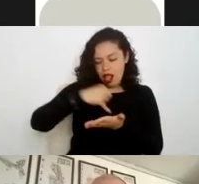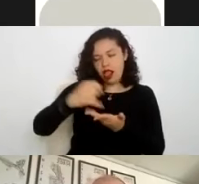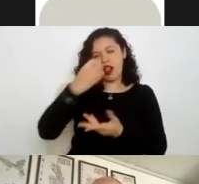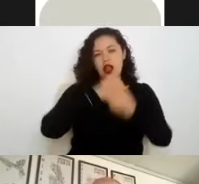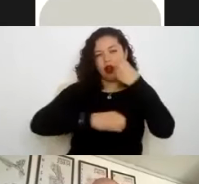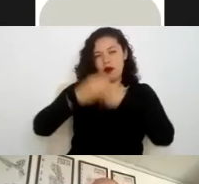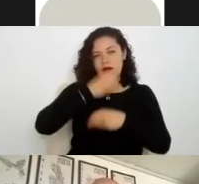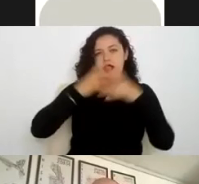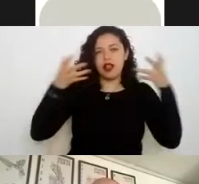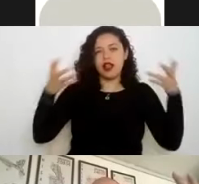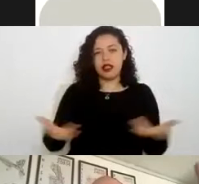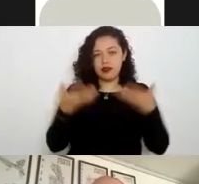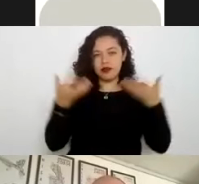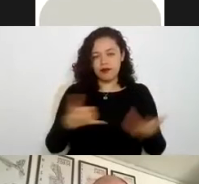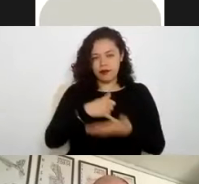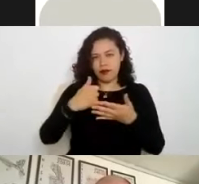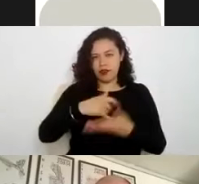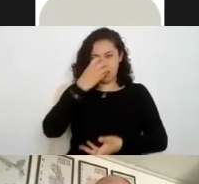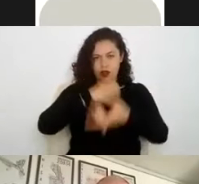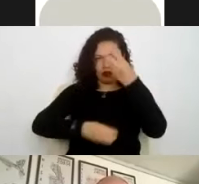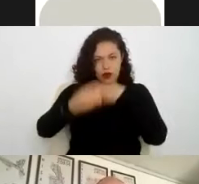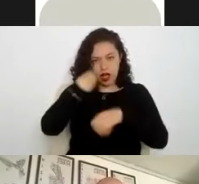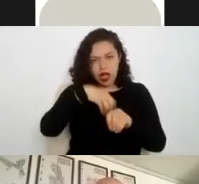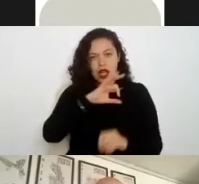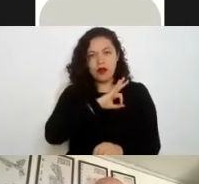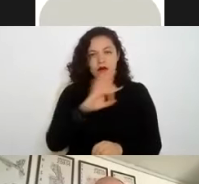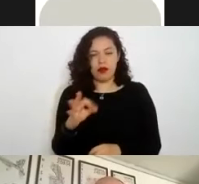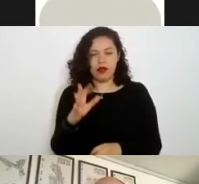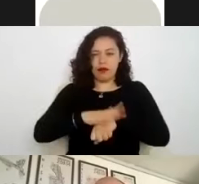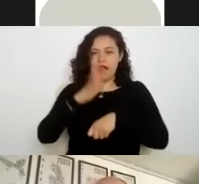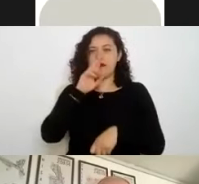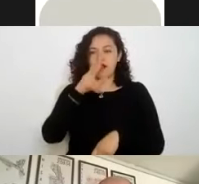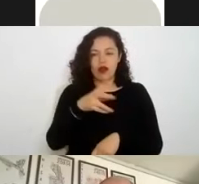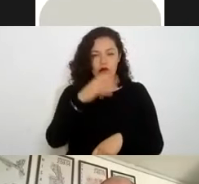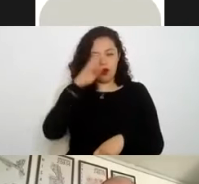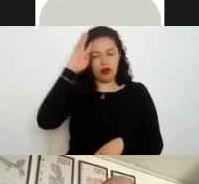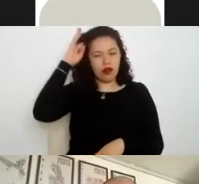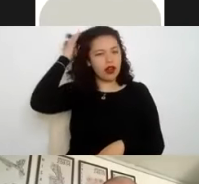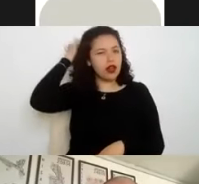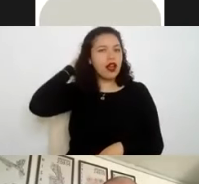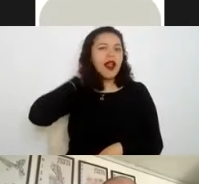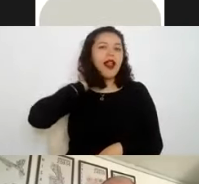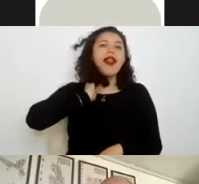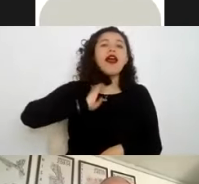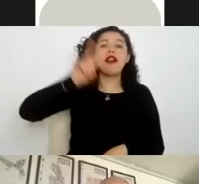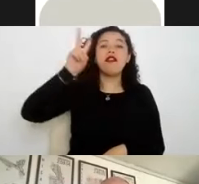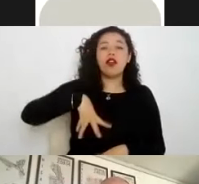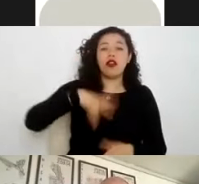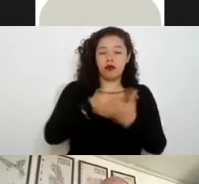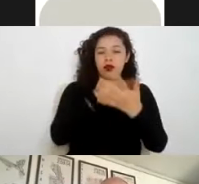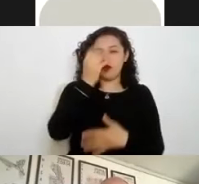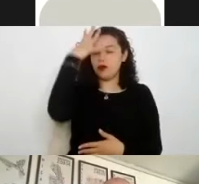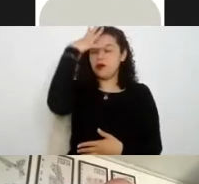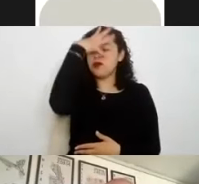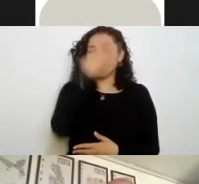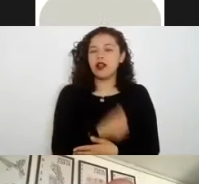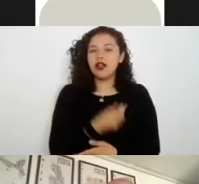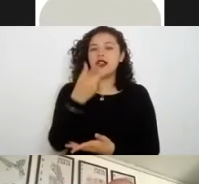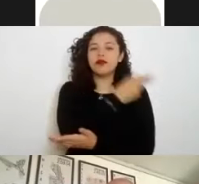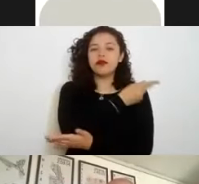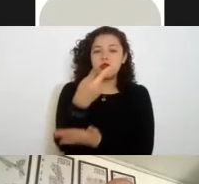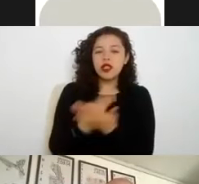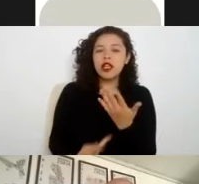ensalada diaria, poder comer más sano. La verdad es que fue un proyecto bien bonito y eso es lo que buscamos, que sean programas que